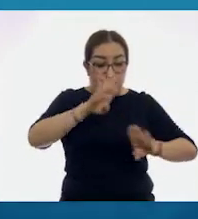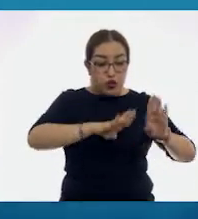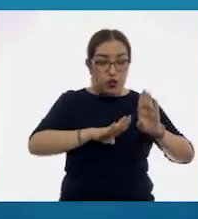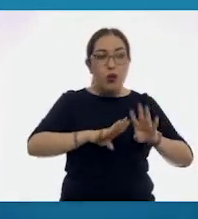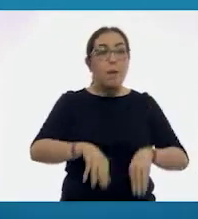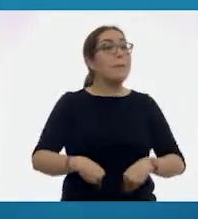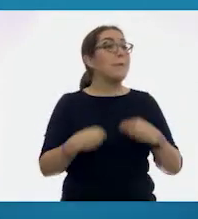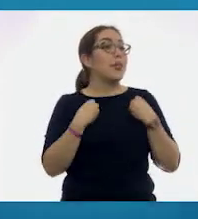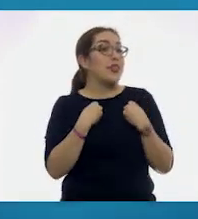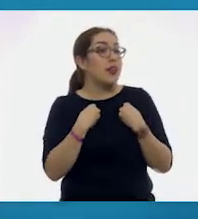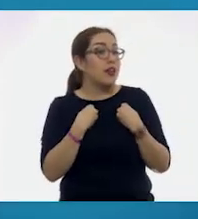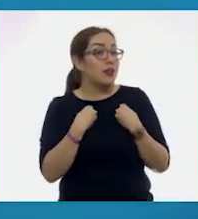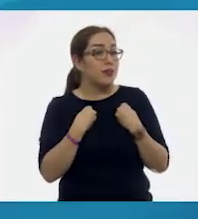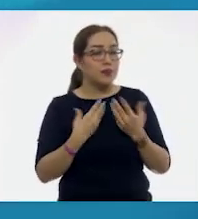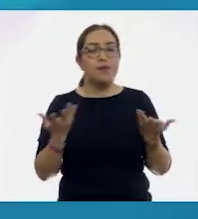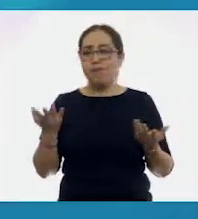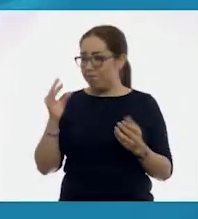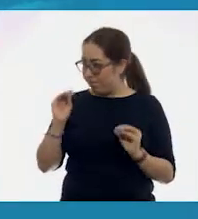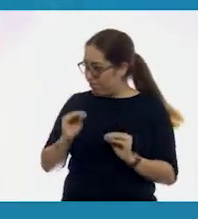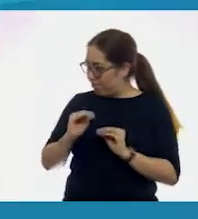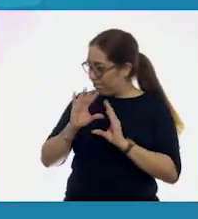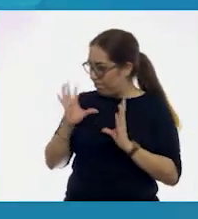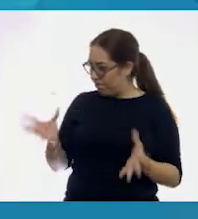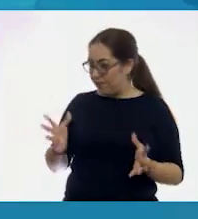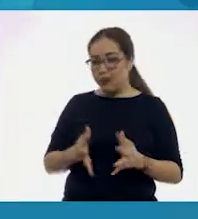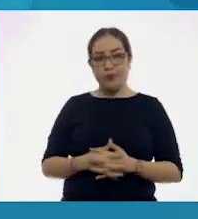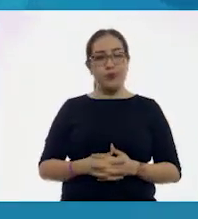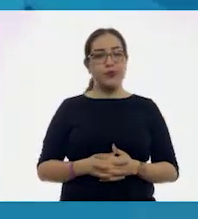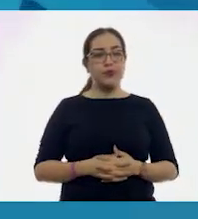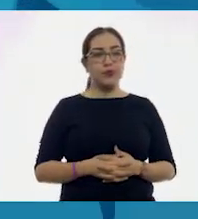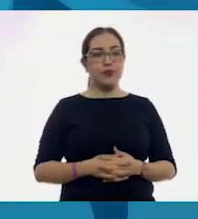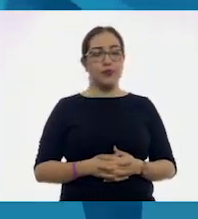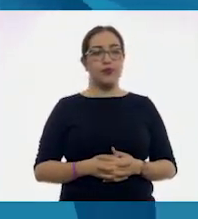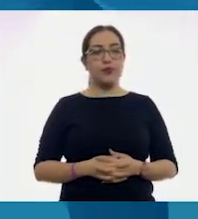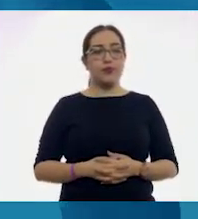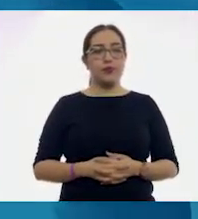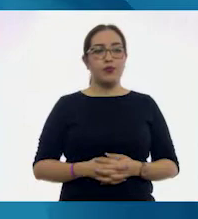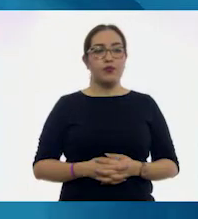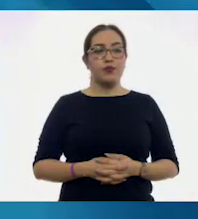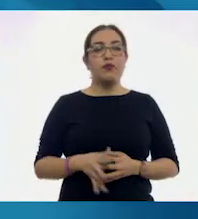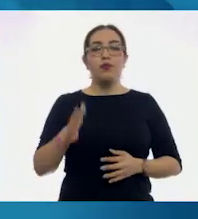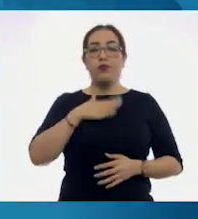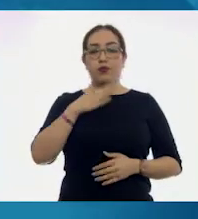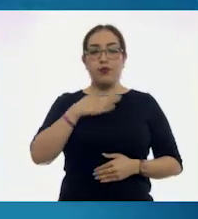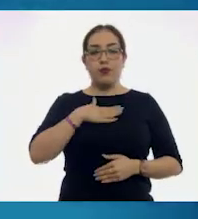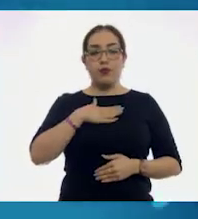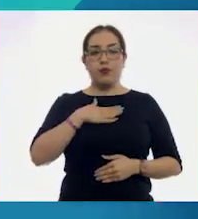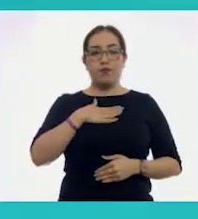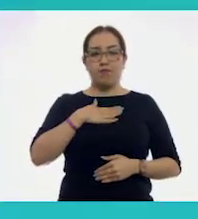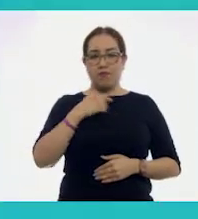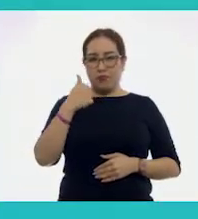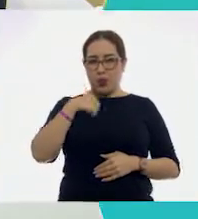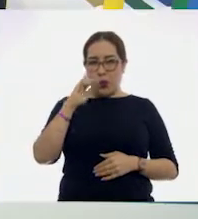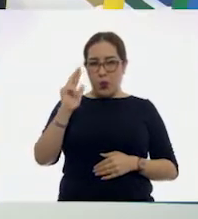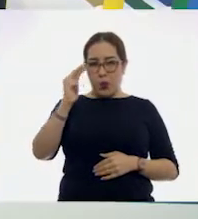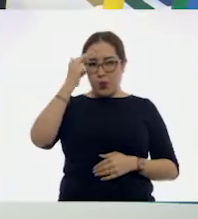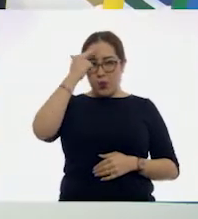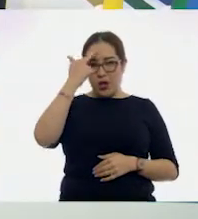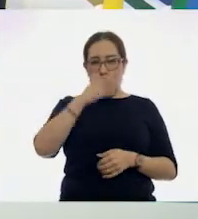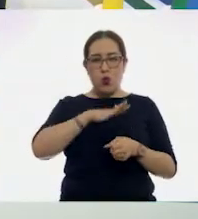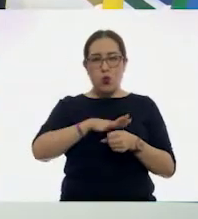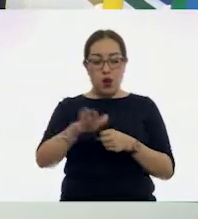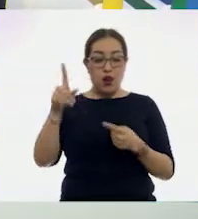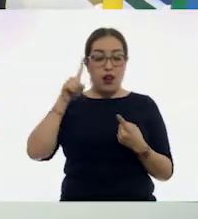que sí, maestro. Por supuesto. Bueno, de los primeros que yo recuerdo eran